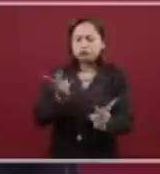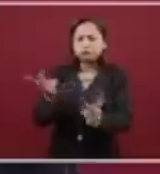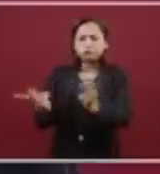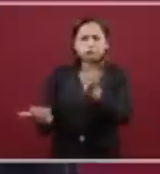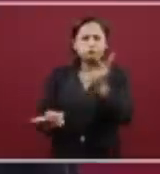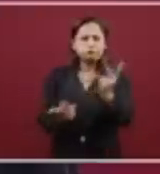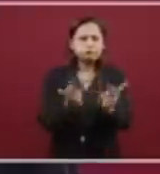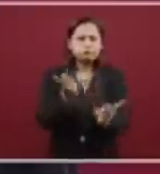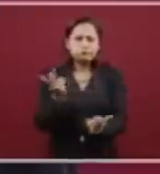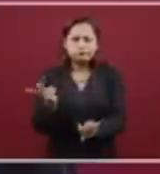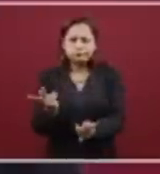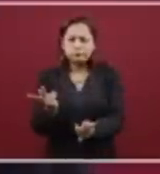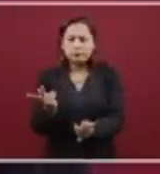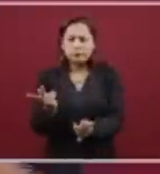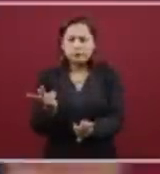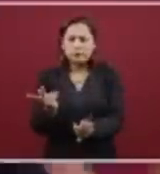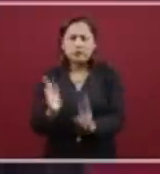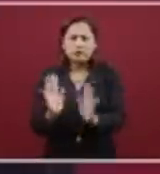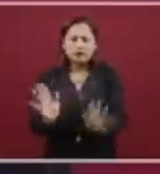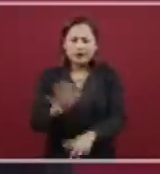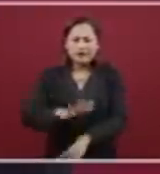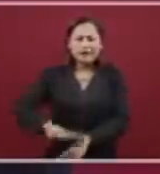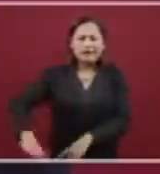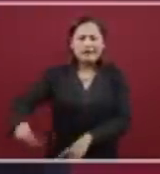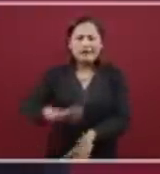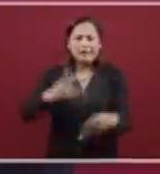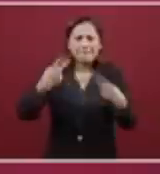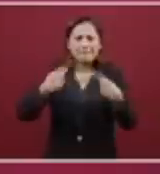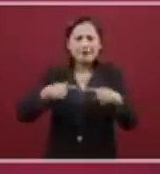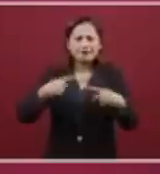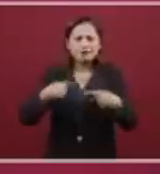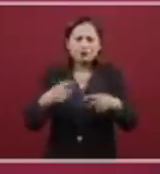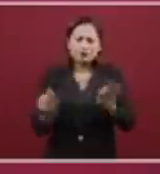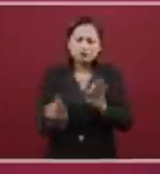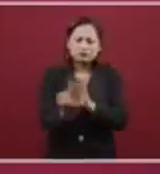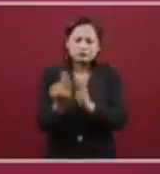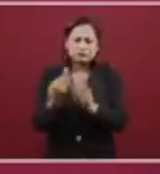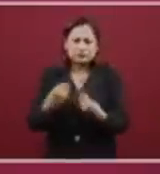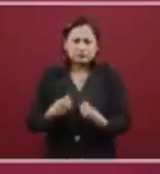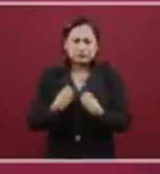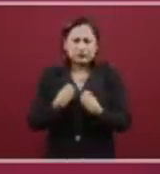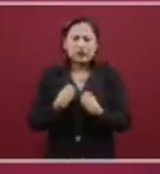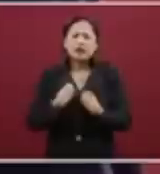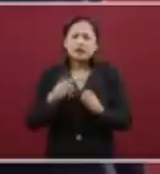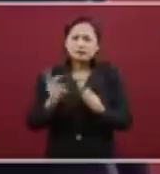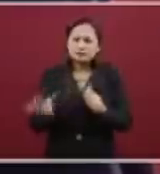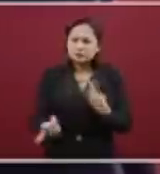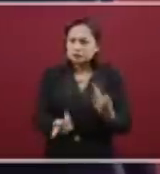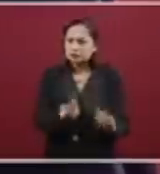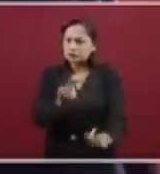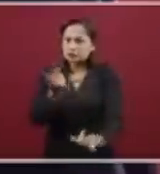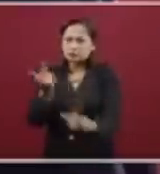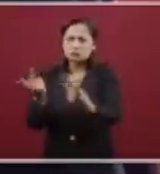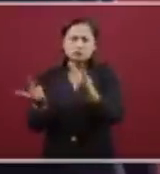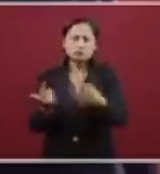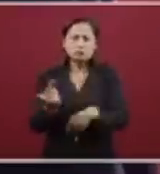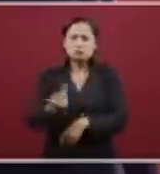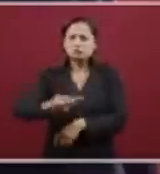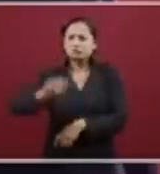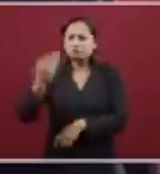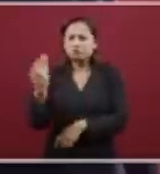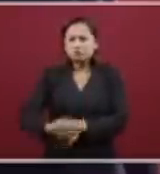con los ciudadanos de la zona y aceptaron la construcción